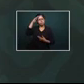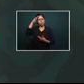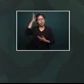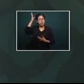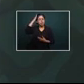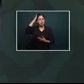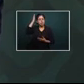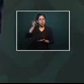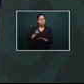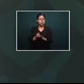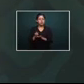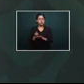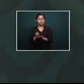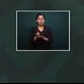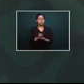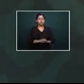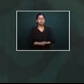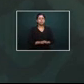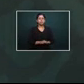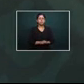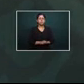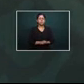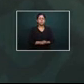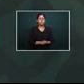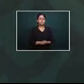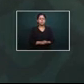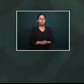decisión de